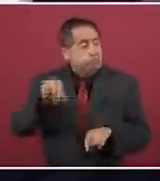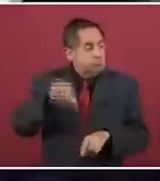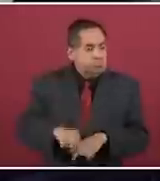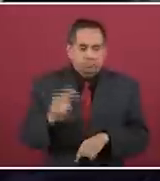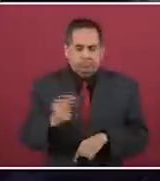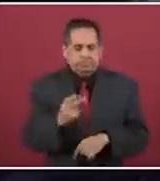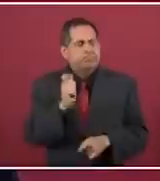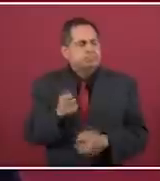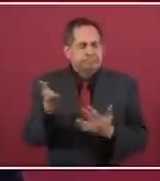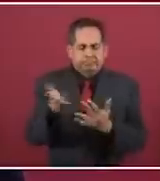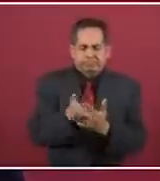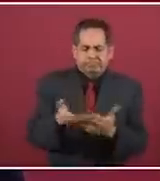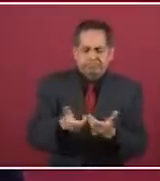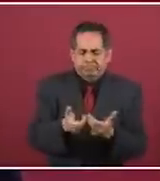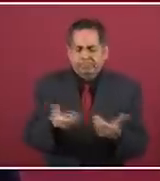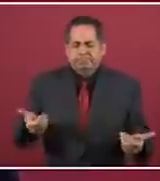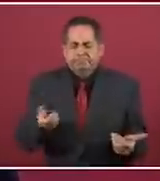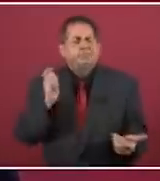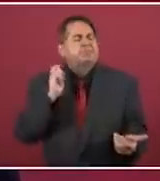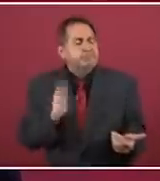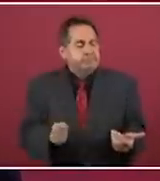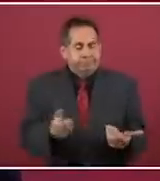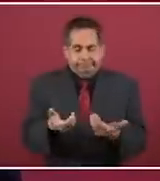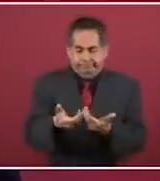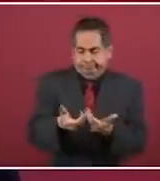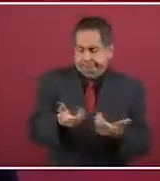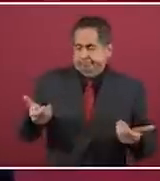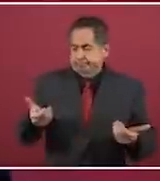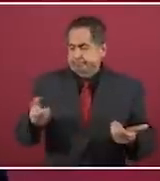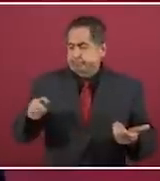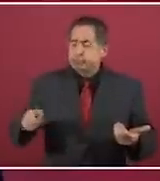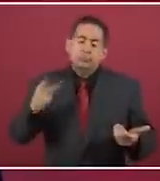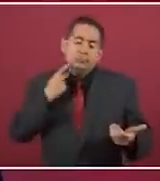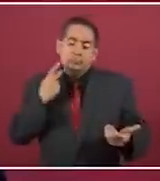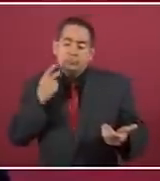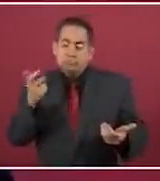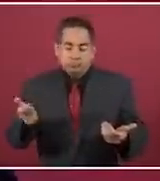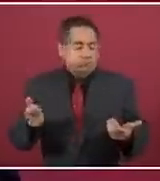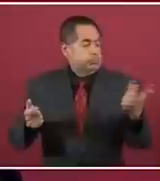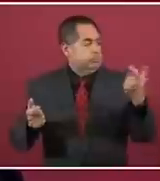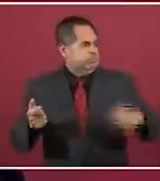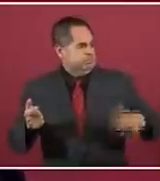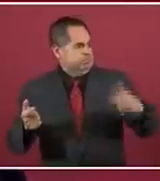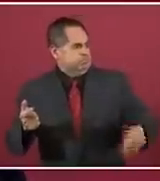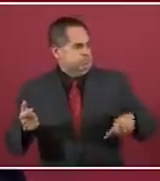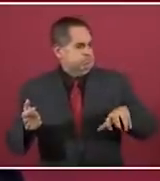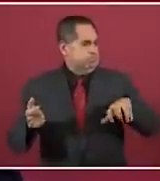es separar al poder económico del poder político